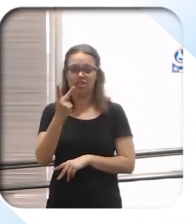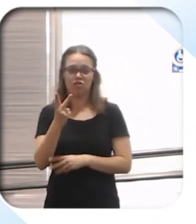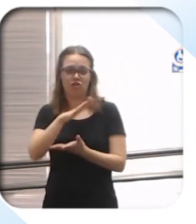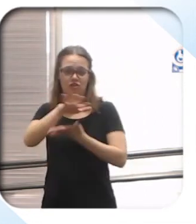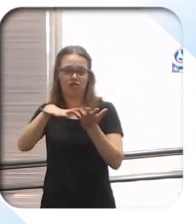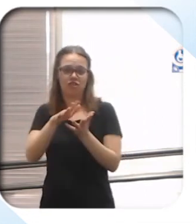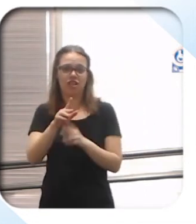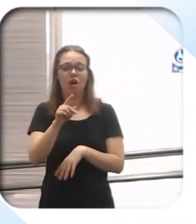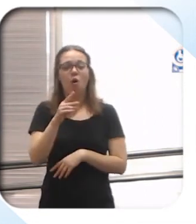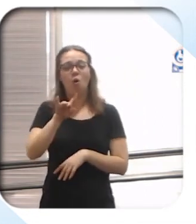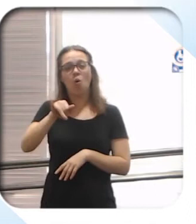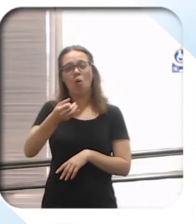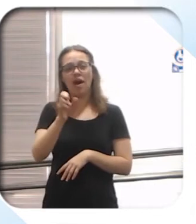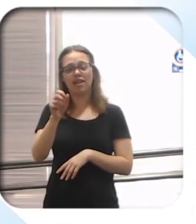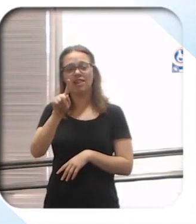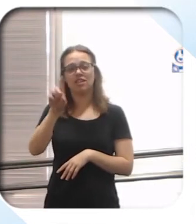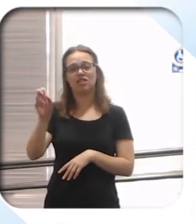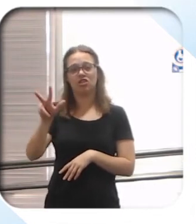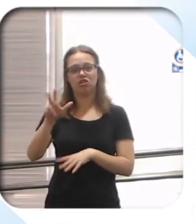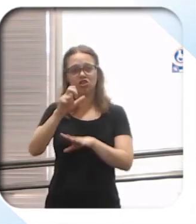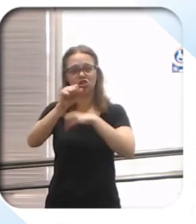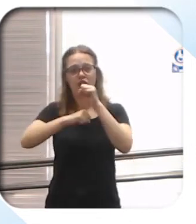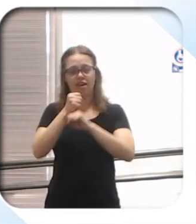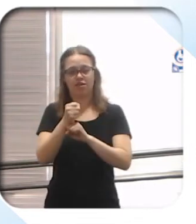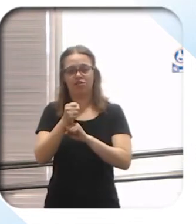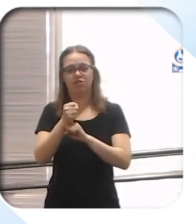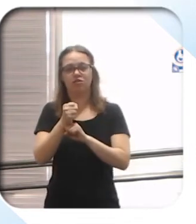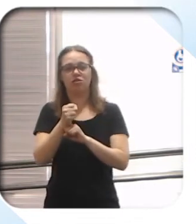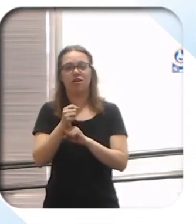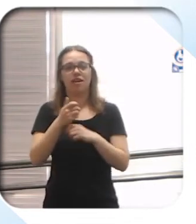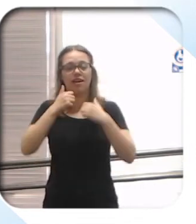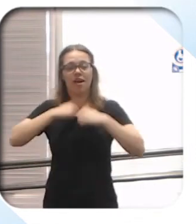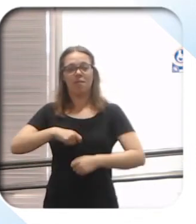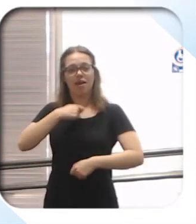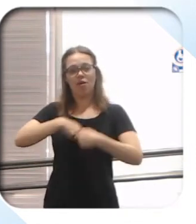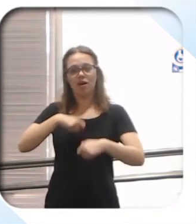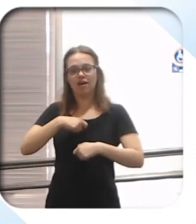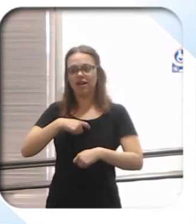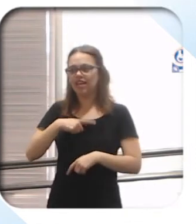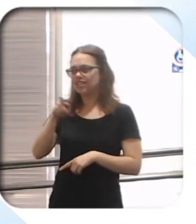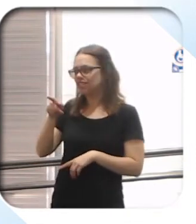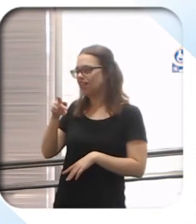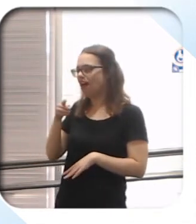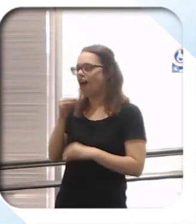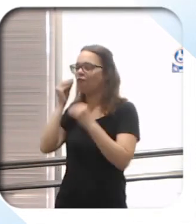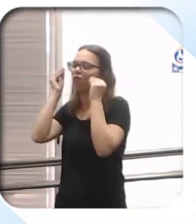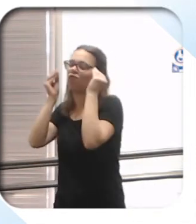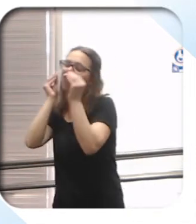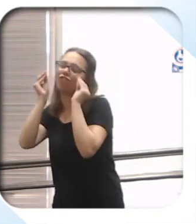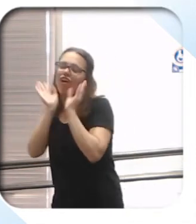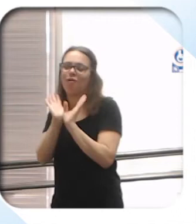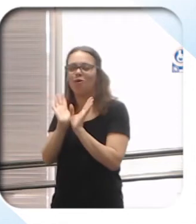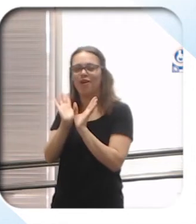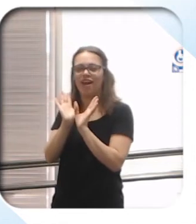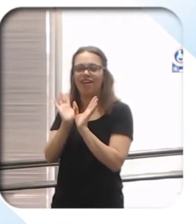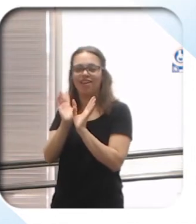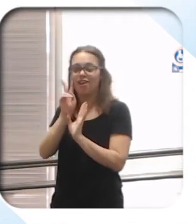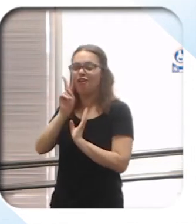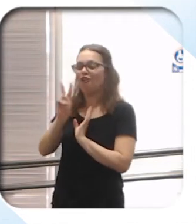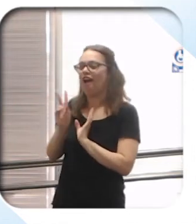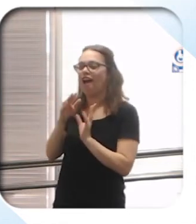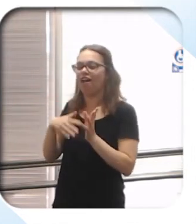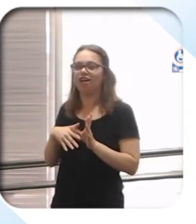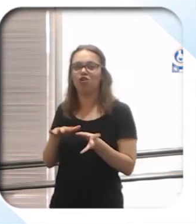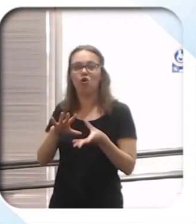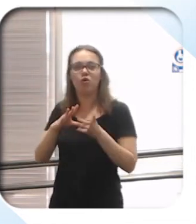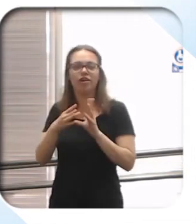Juan, 18 años, su padre le regala una campera de cuero en la cual chica que lo vea, chica que se enamorará de él. Hay toda